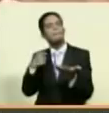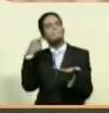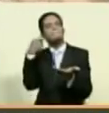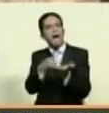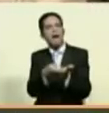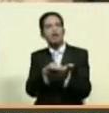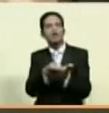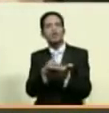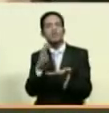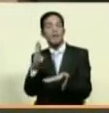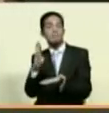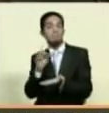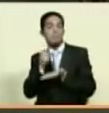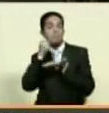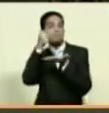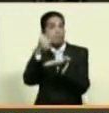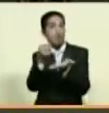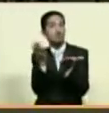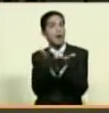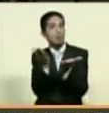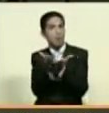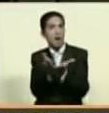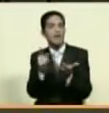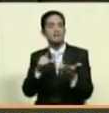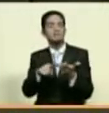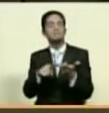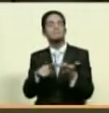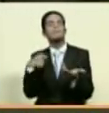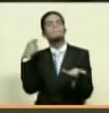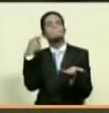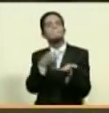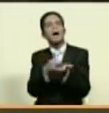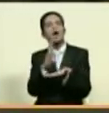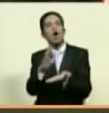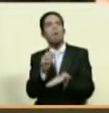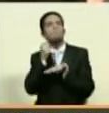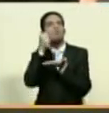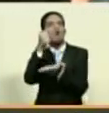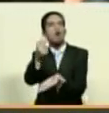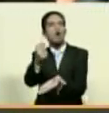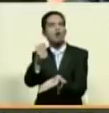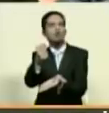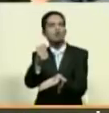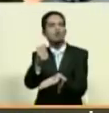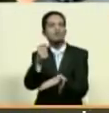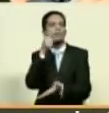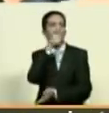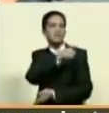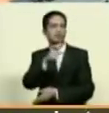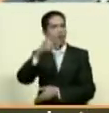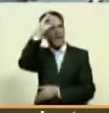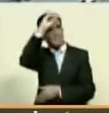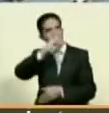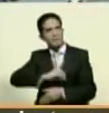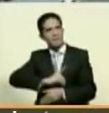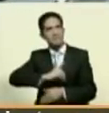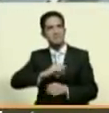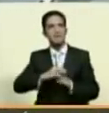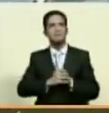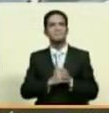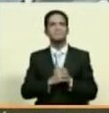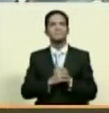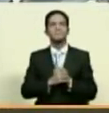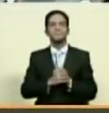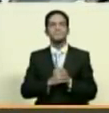escolar, el pago del bono a nuestros hermanos, hermanas con algún tipo de discapacidad en el marco